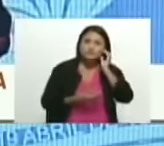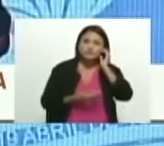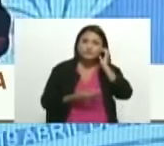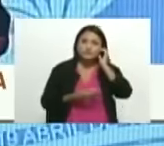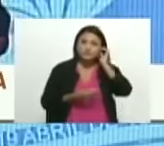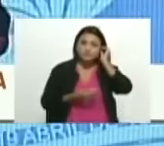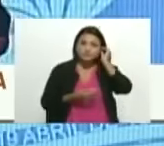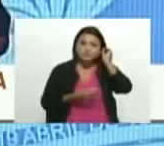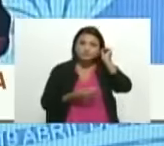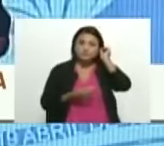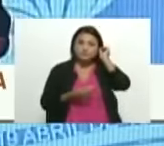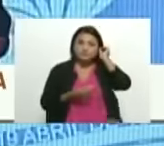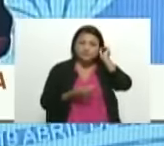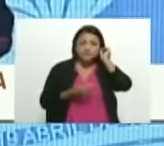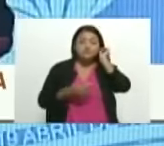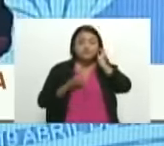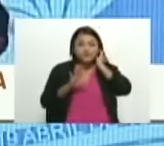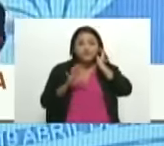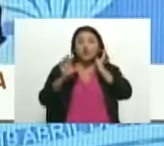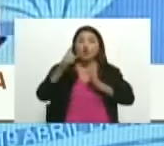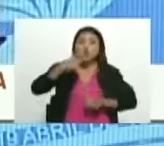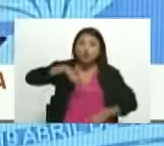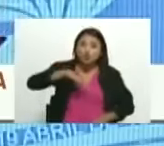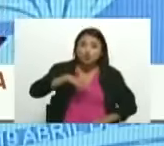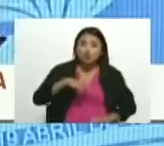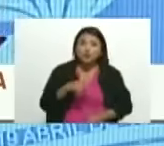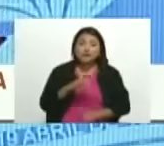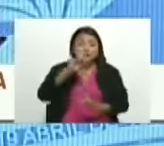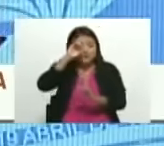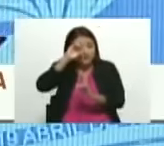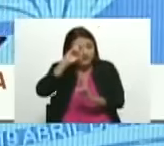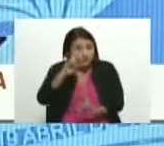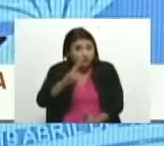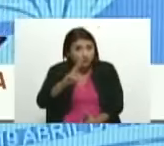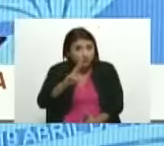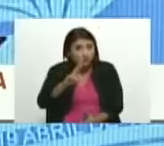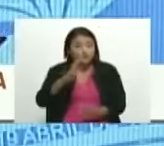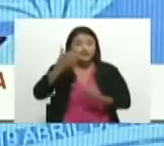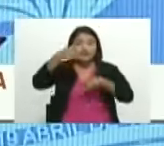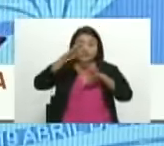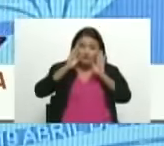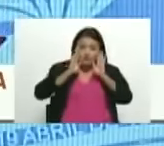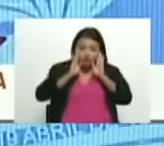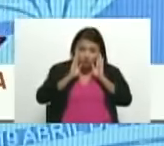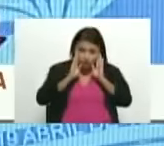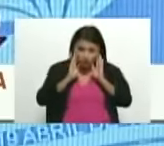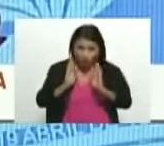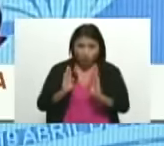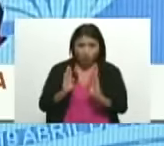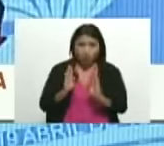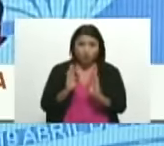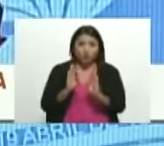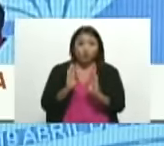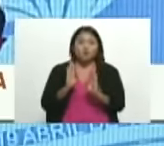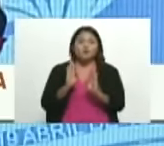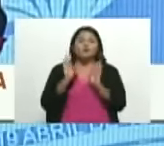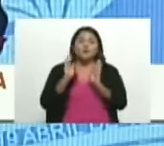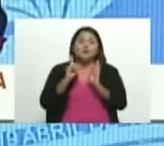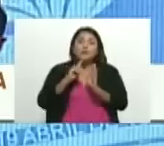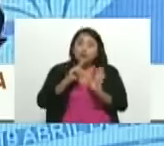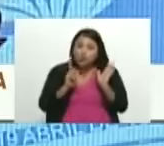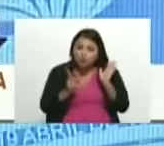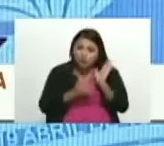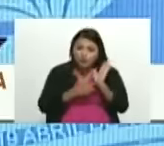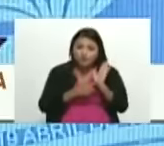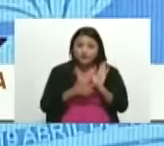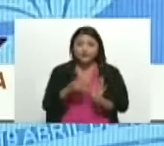muy cuidadosos y respetuosos de atender, cuidar y amparar lo que está establecido